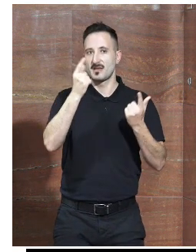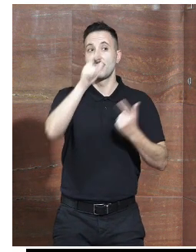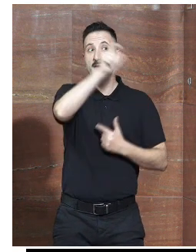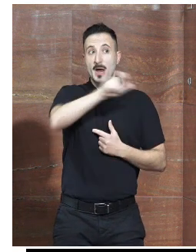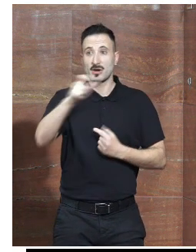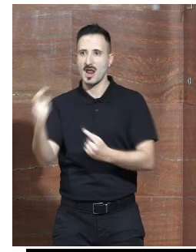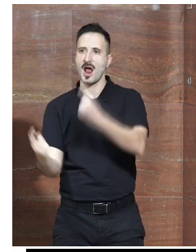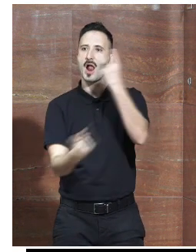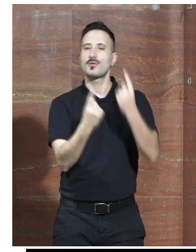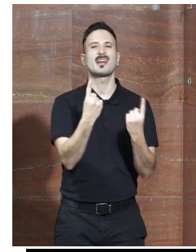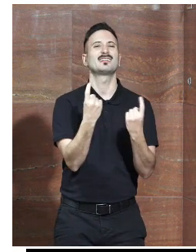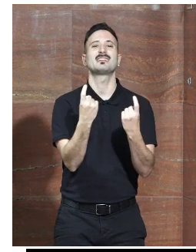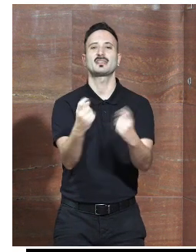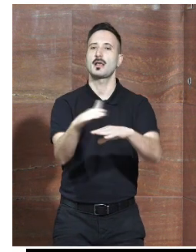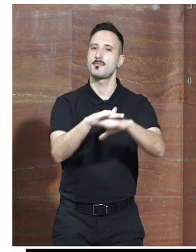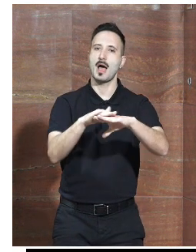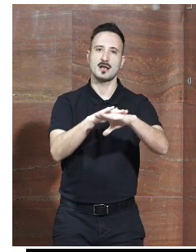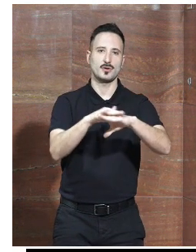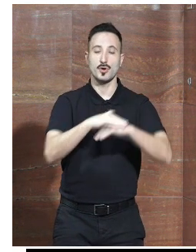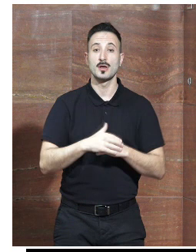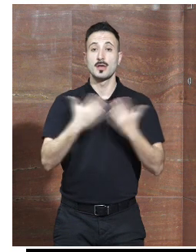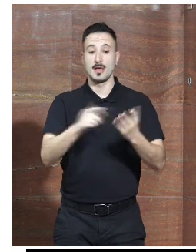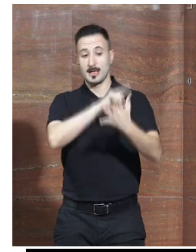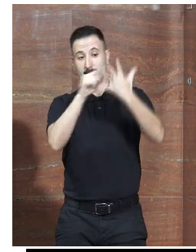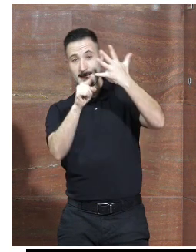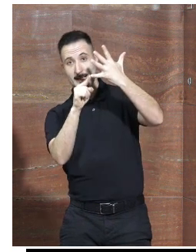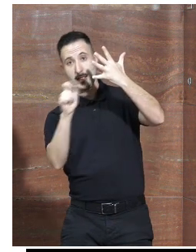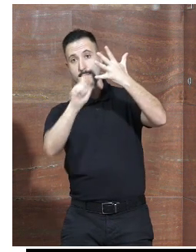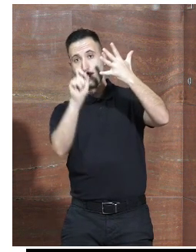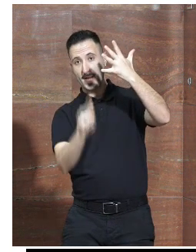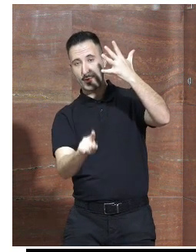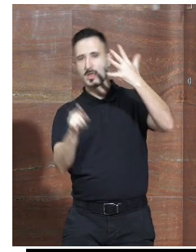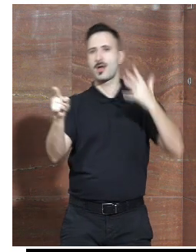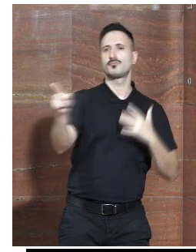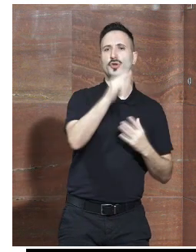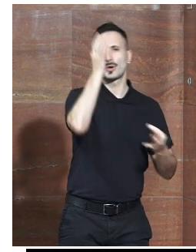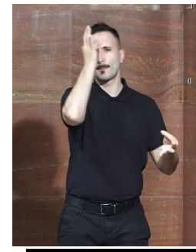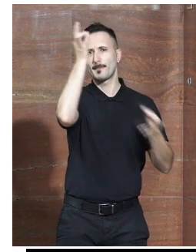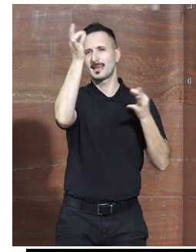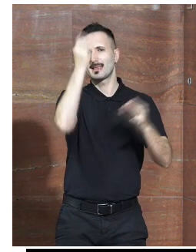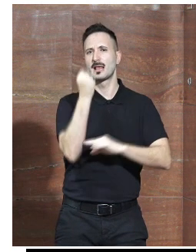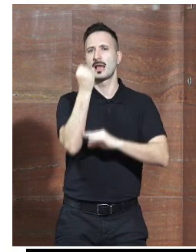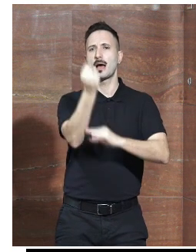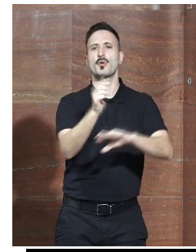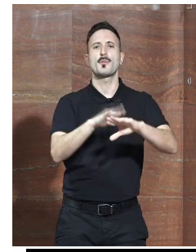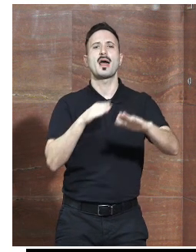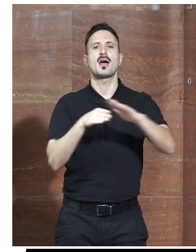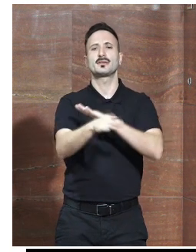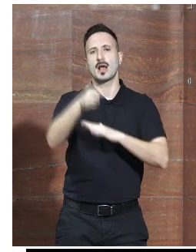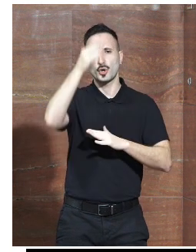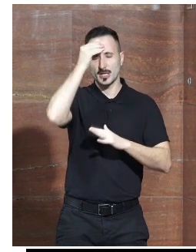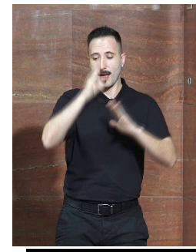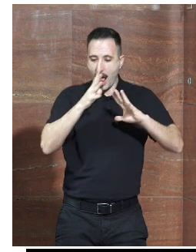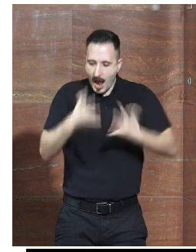fundamental. Y la siguiente pregunta sería: ¿qué medidas de apoyo a la accesibilidad cognitiva sí que están